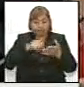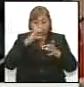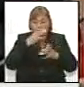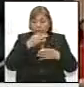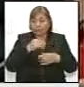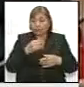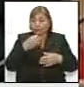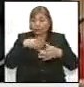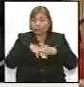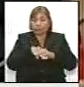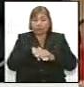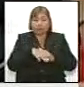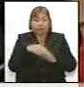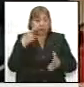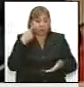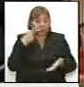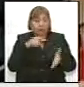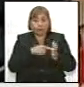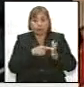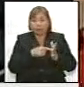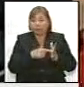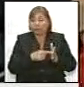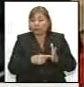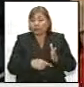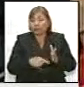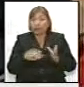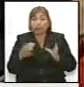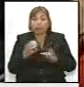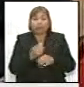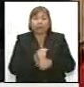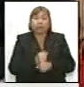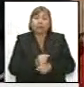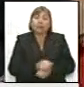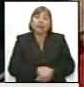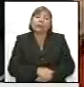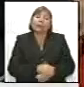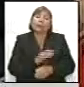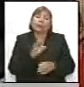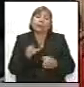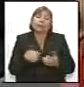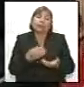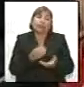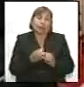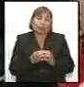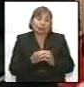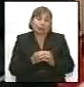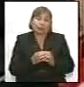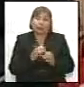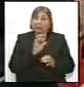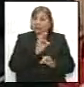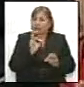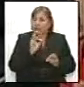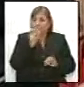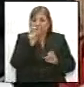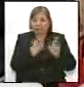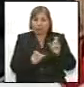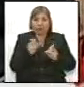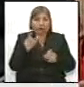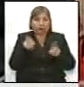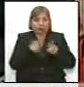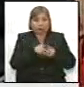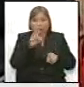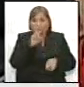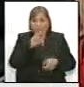y dentro de esas apreciaciones hay un consenso generalizado que ninguna persona hace